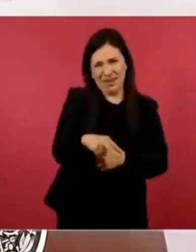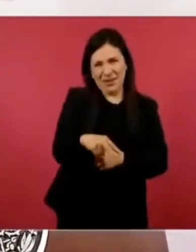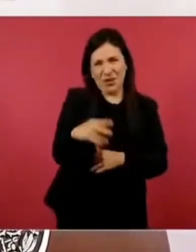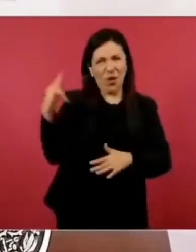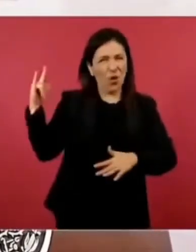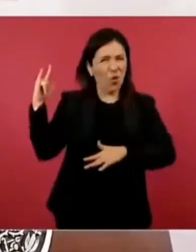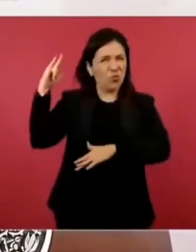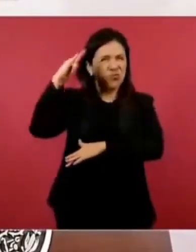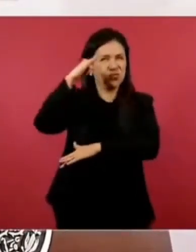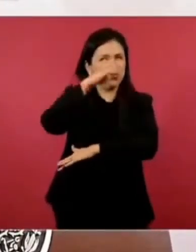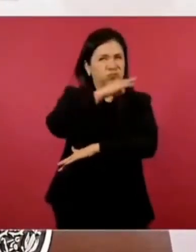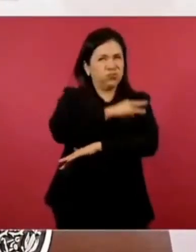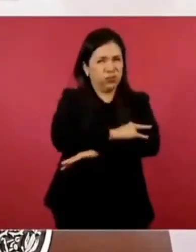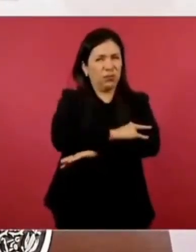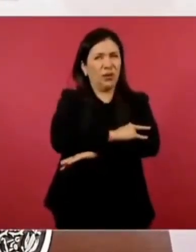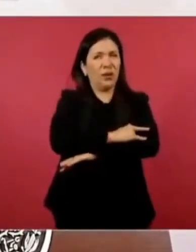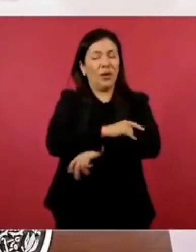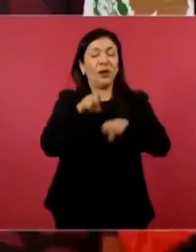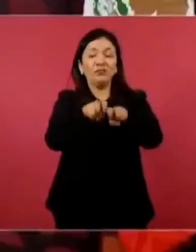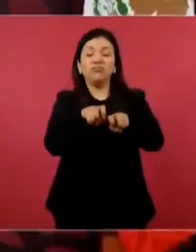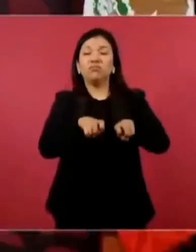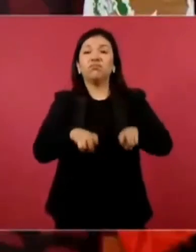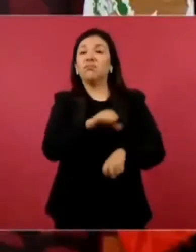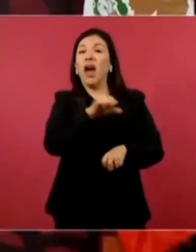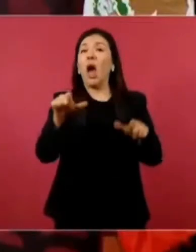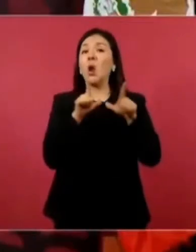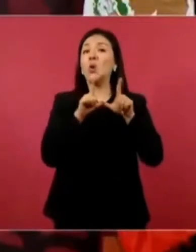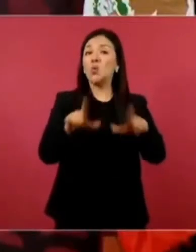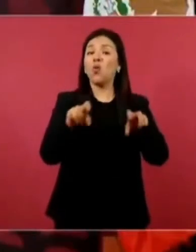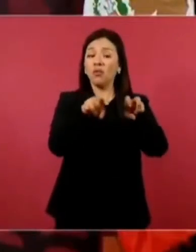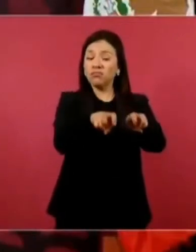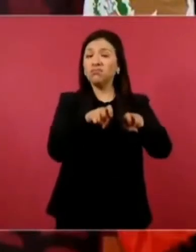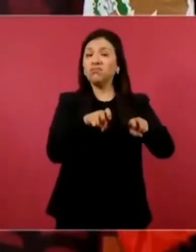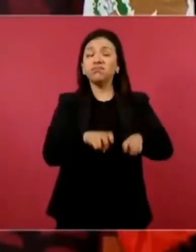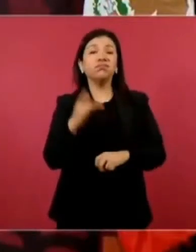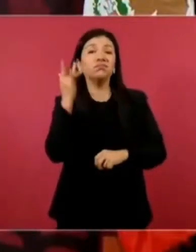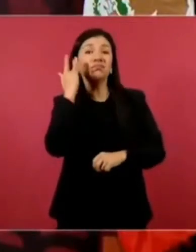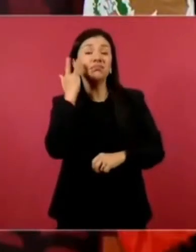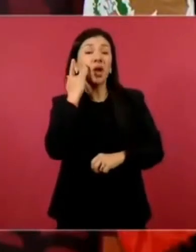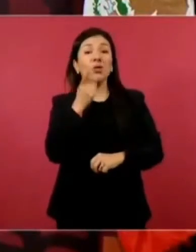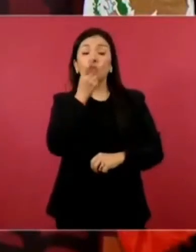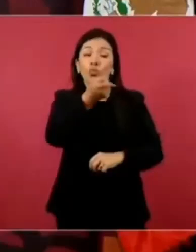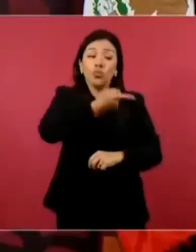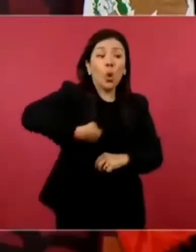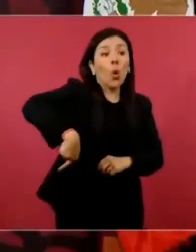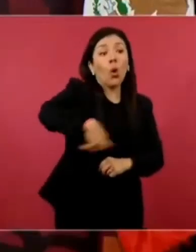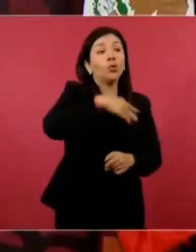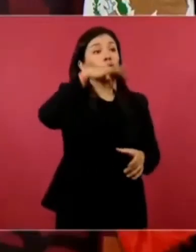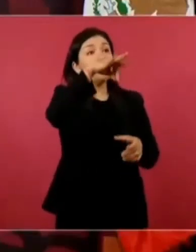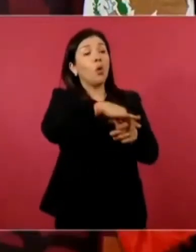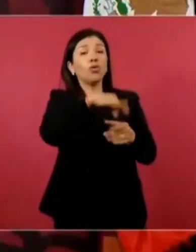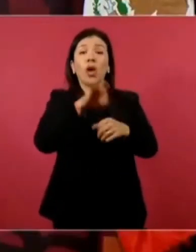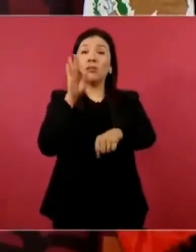en los asientos de lujo, ¿no? Iban a votar todos por